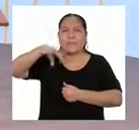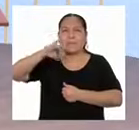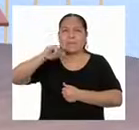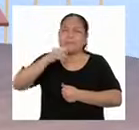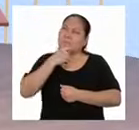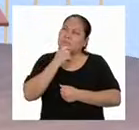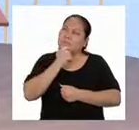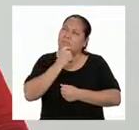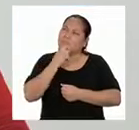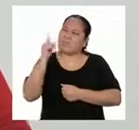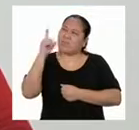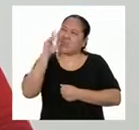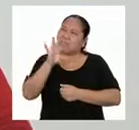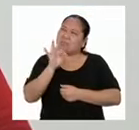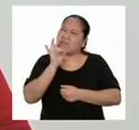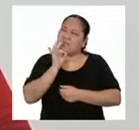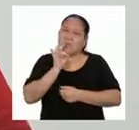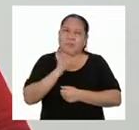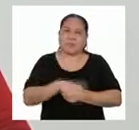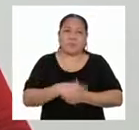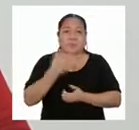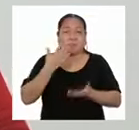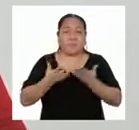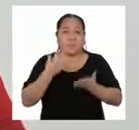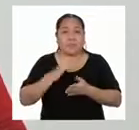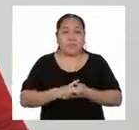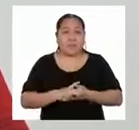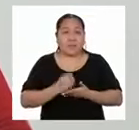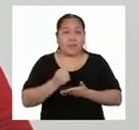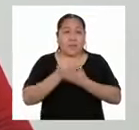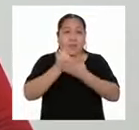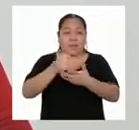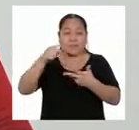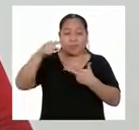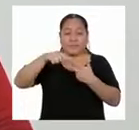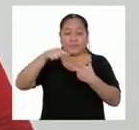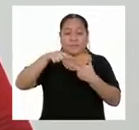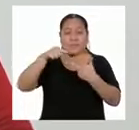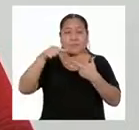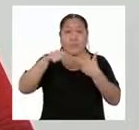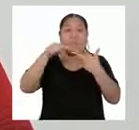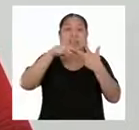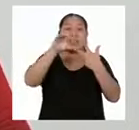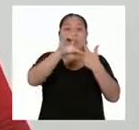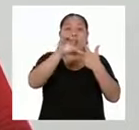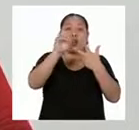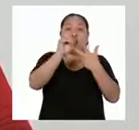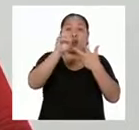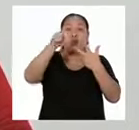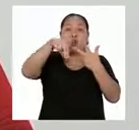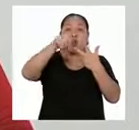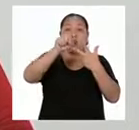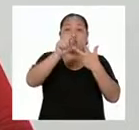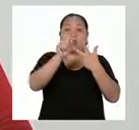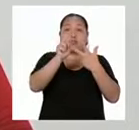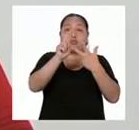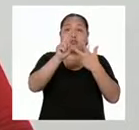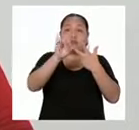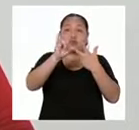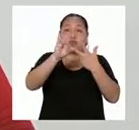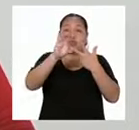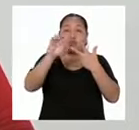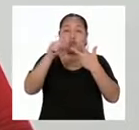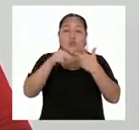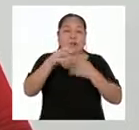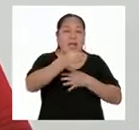Me cuesta hallarla. Tal vez podría servirte la macrorregla de construcción. Reemplazamos